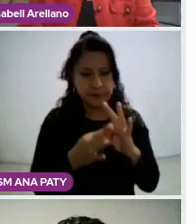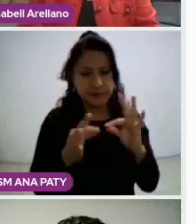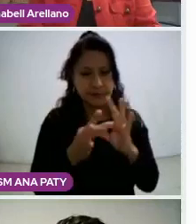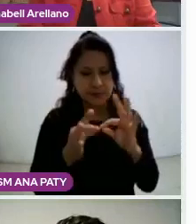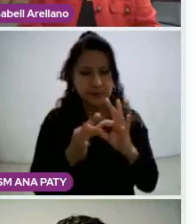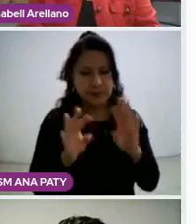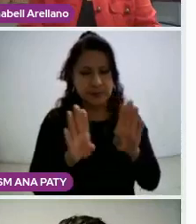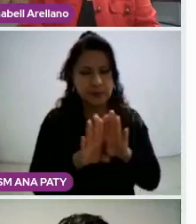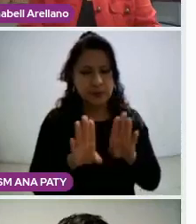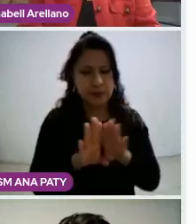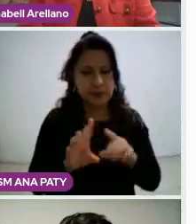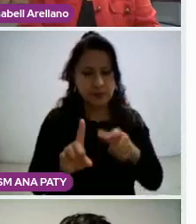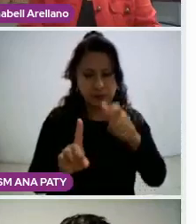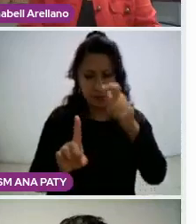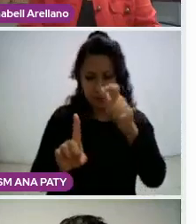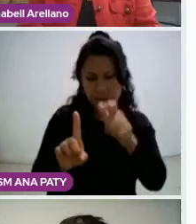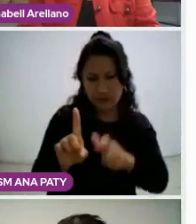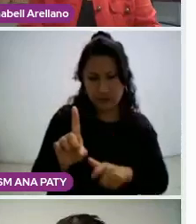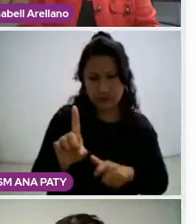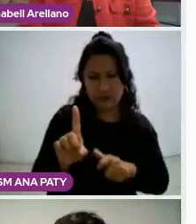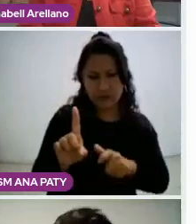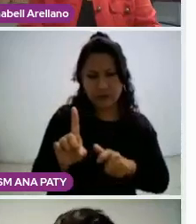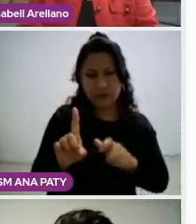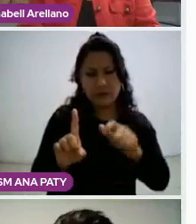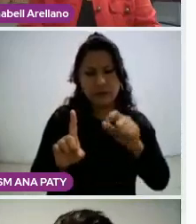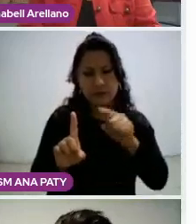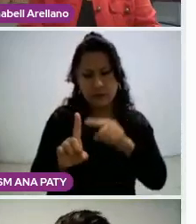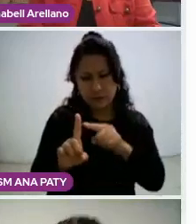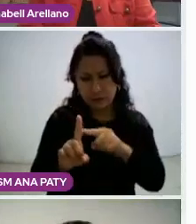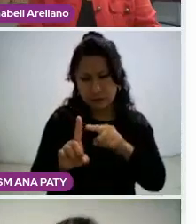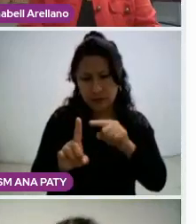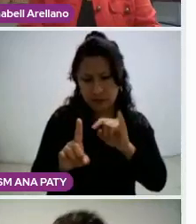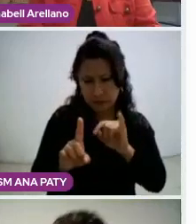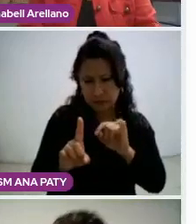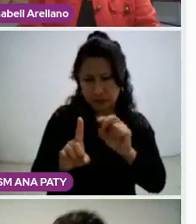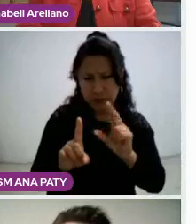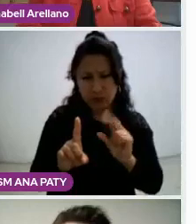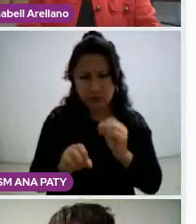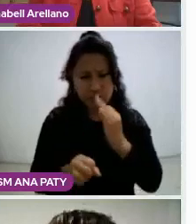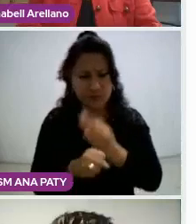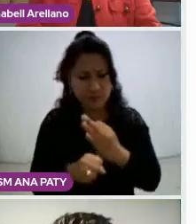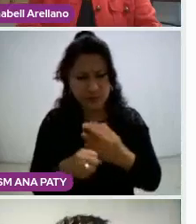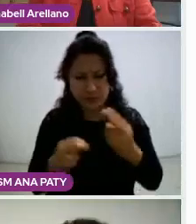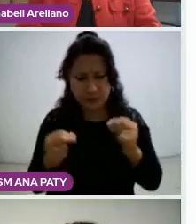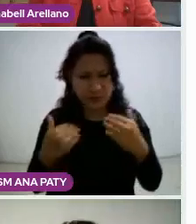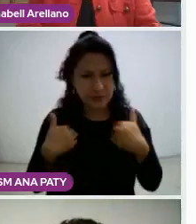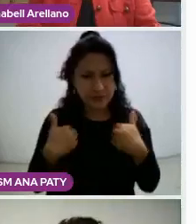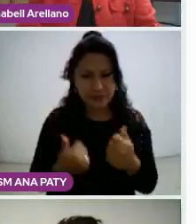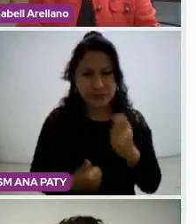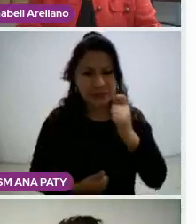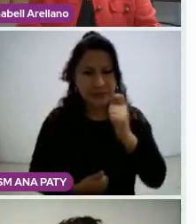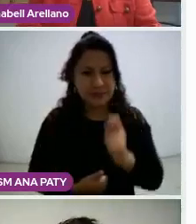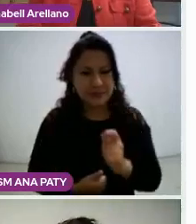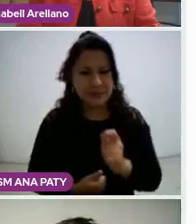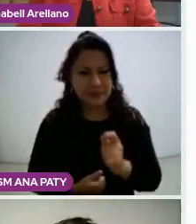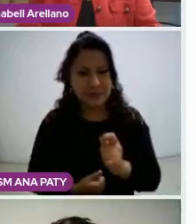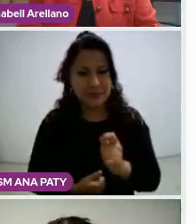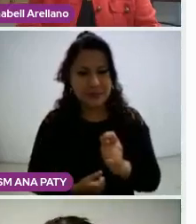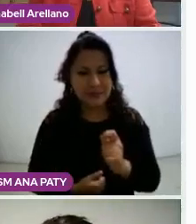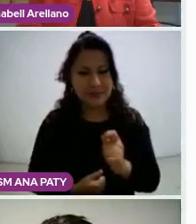dicen que, por ejemplo, los chistes, como que no entienden muy bien los chistes o los albures, ¿no? O sea, si me